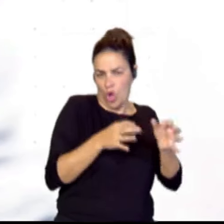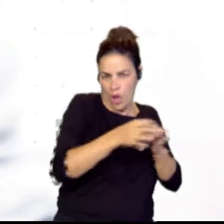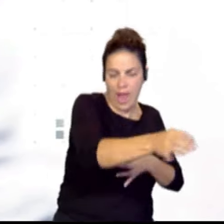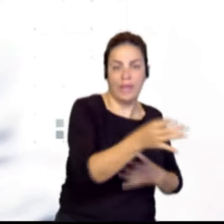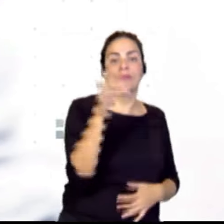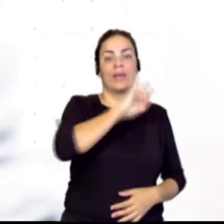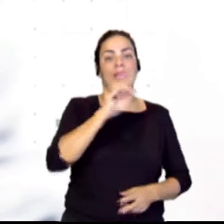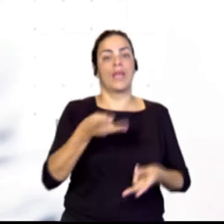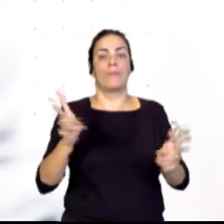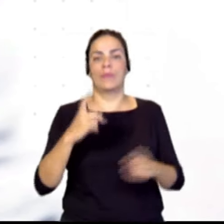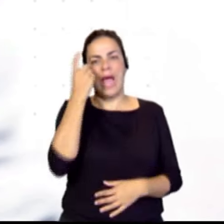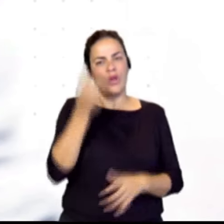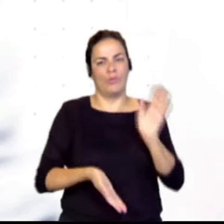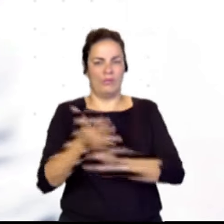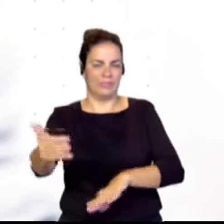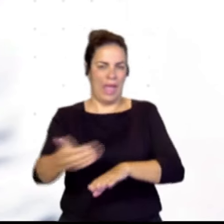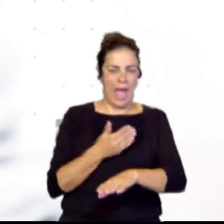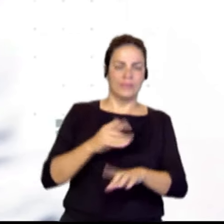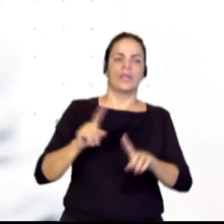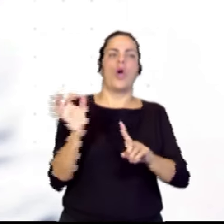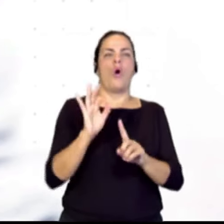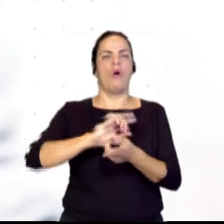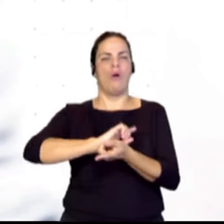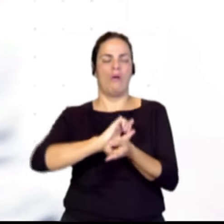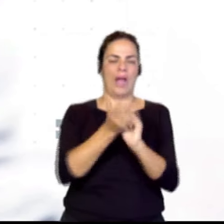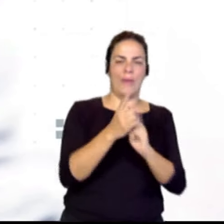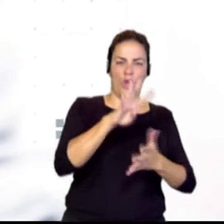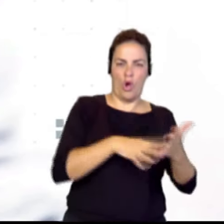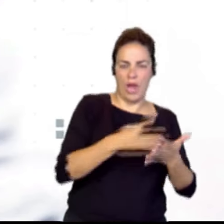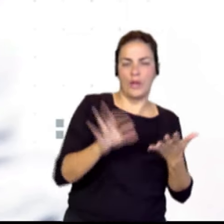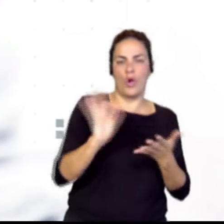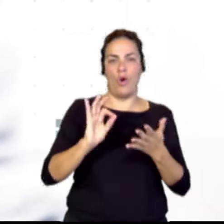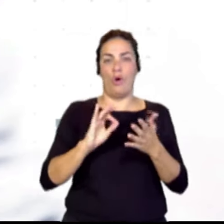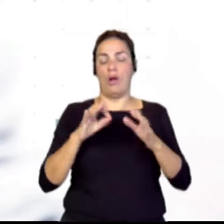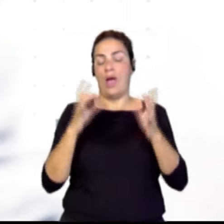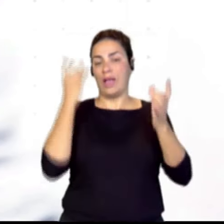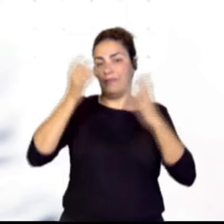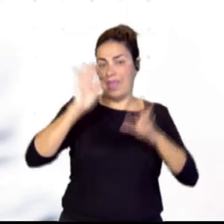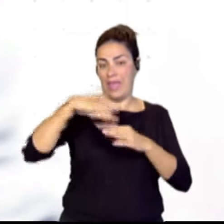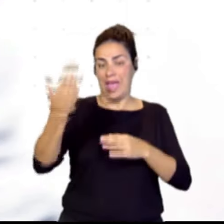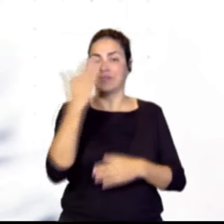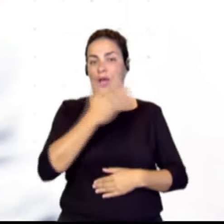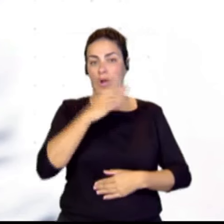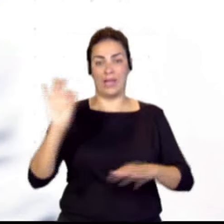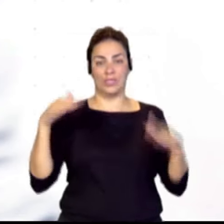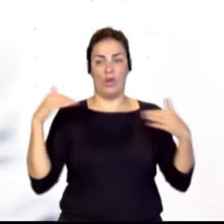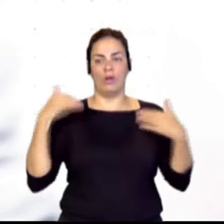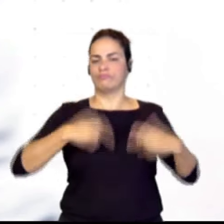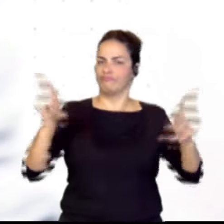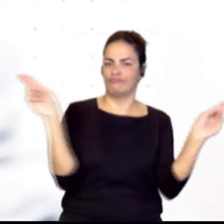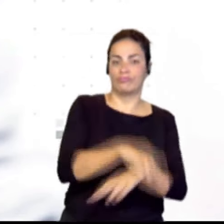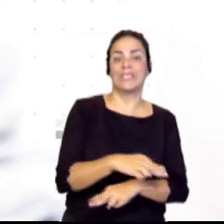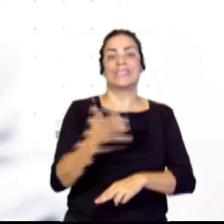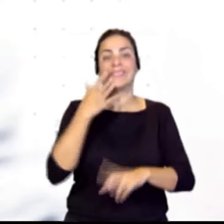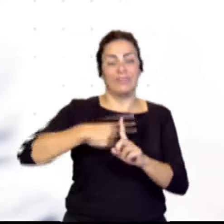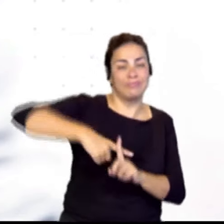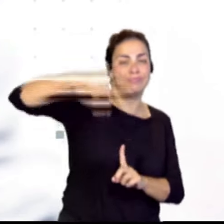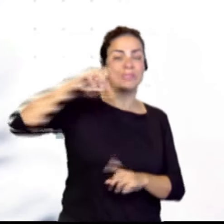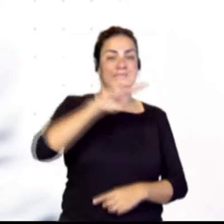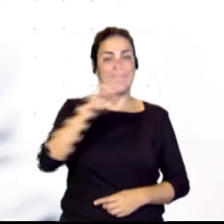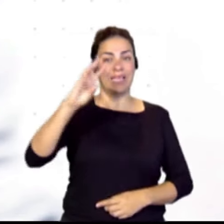alumnos y alumnas y cambios de hora suspensión de actividades extraescolares y de Educación Física si hay más de 33 gr de